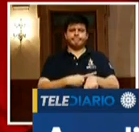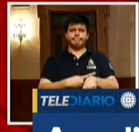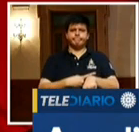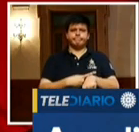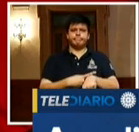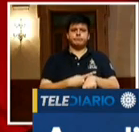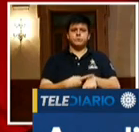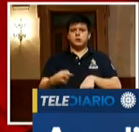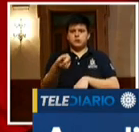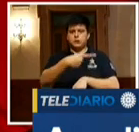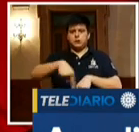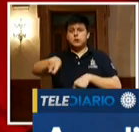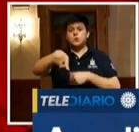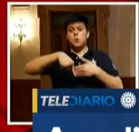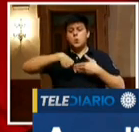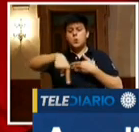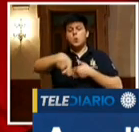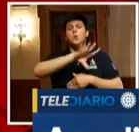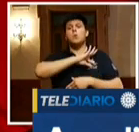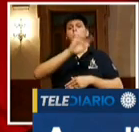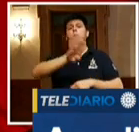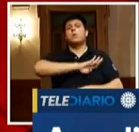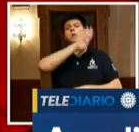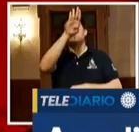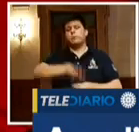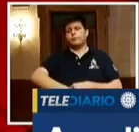con riesgo de morir